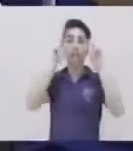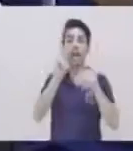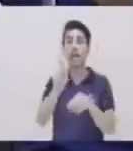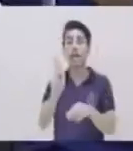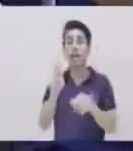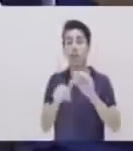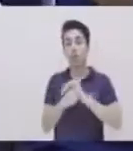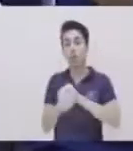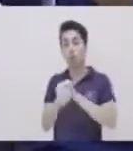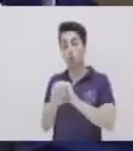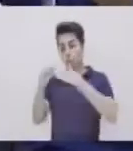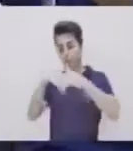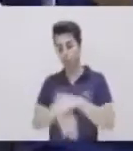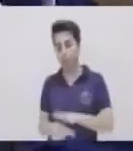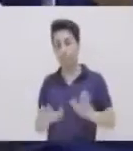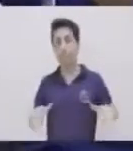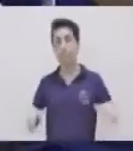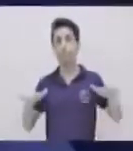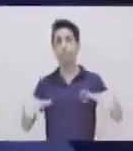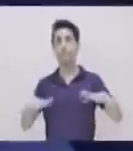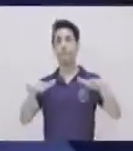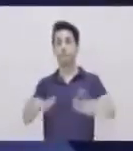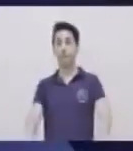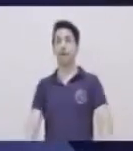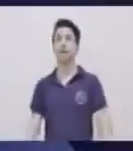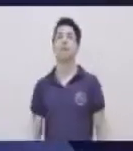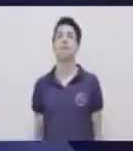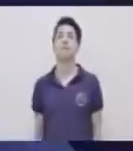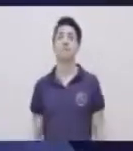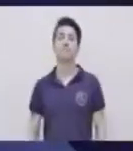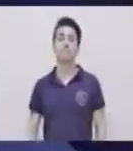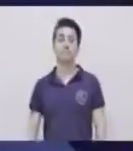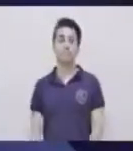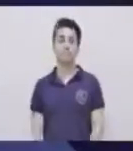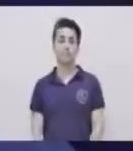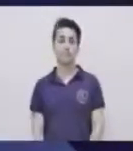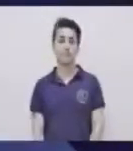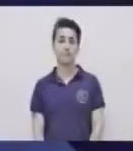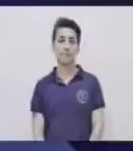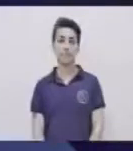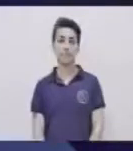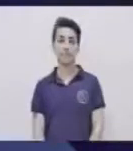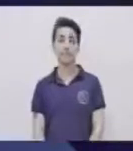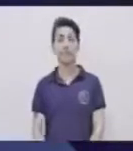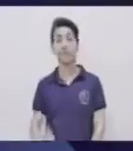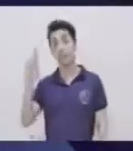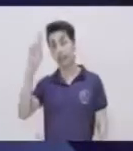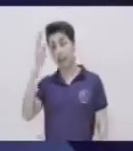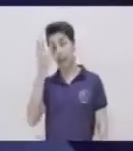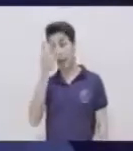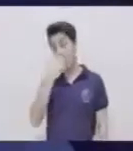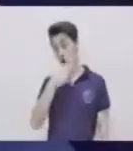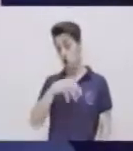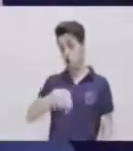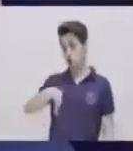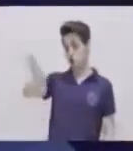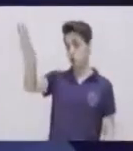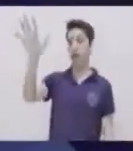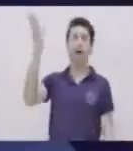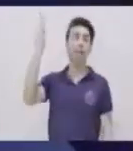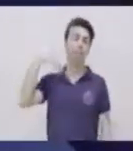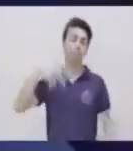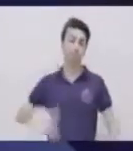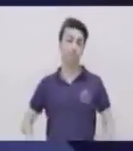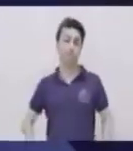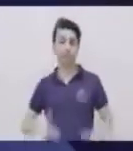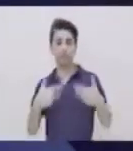La liebre y la tortuga de mar. La liebre y la tortuga de mar. El rey dragón